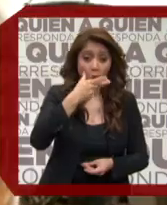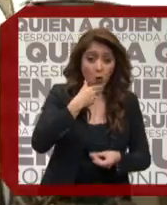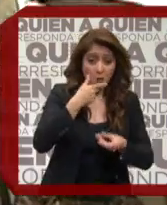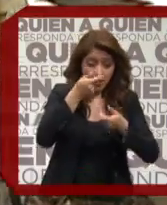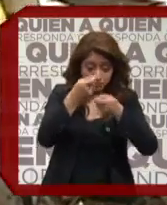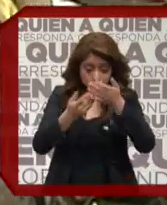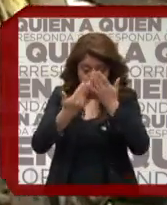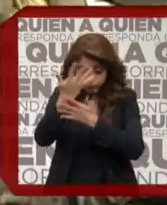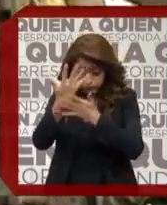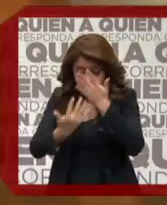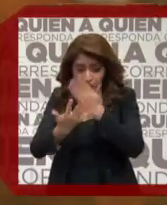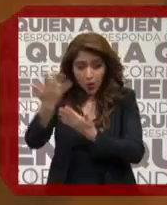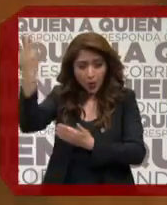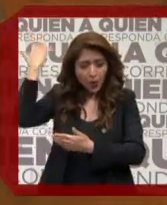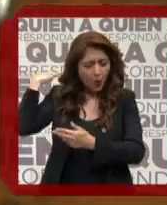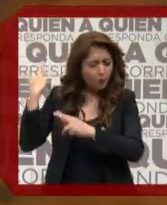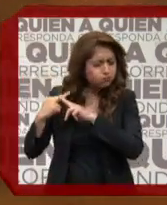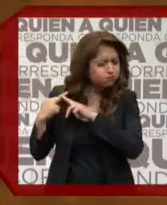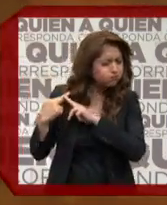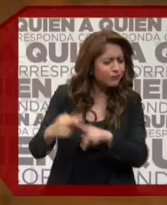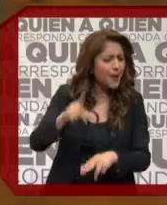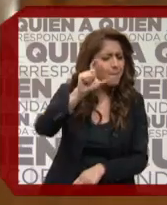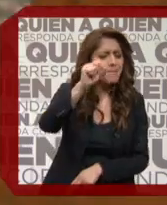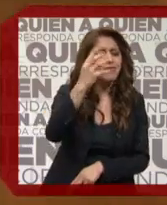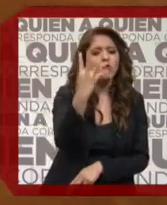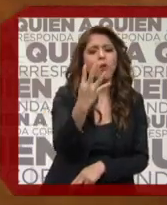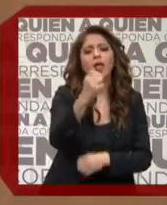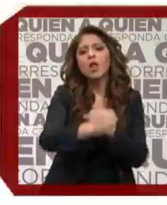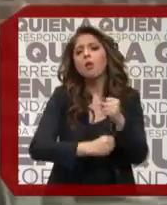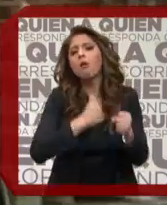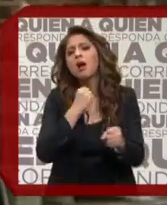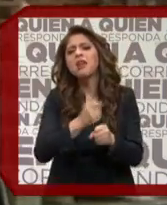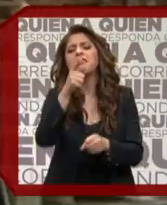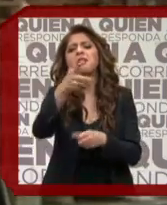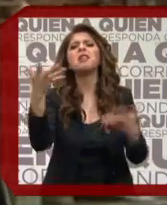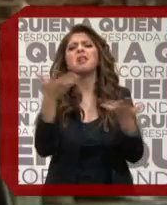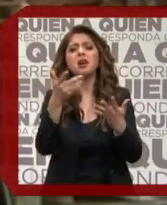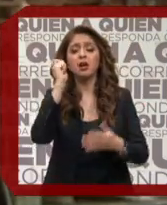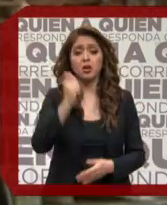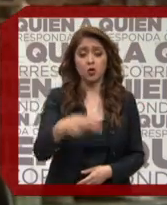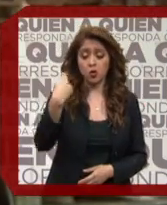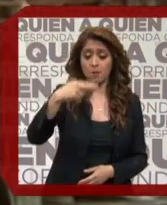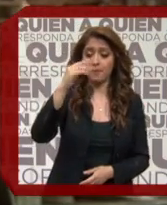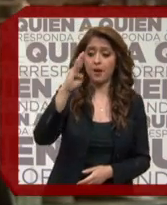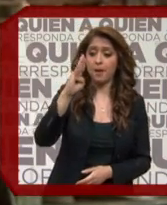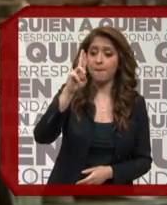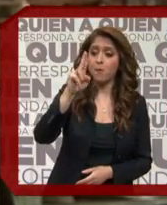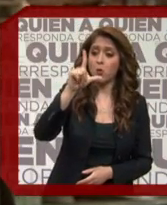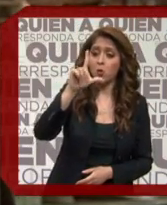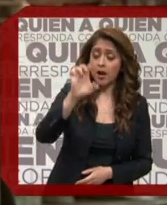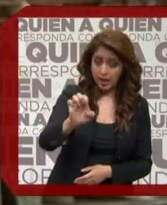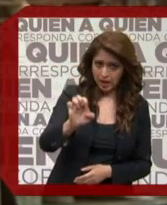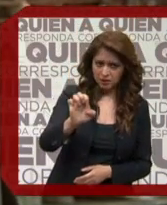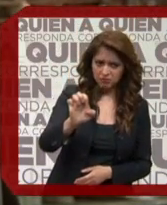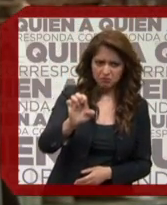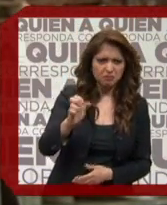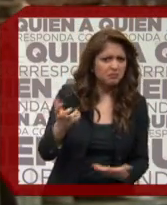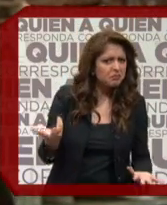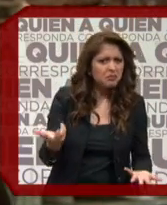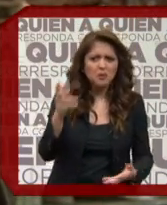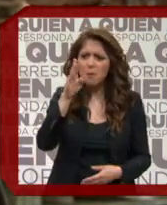24 años. Su especialidad, los bules decorativos. El bule es un producto de origen